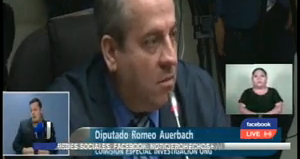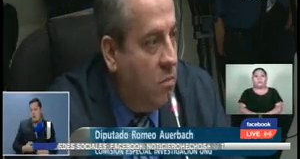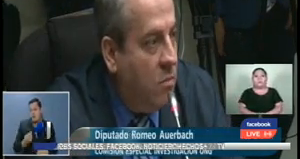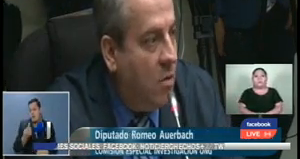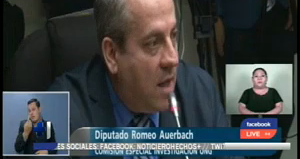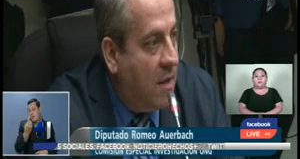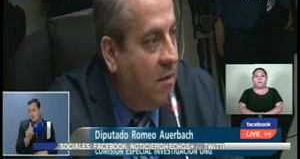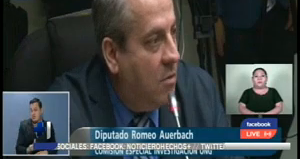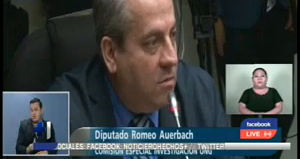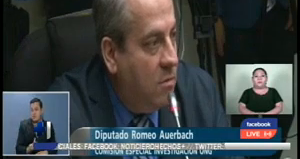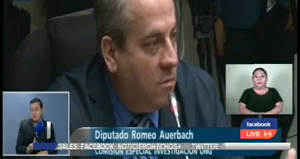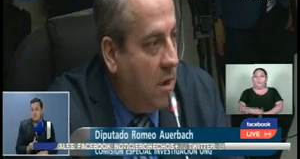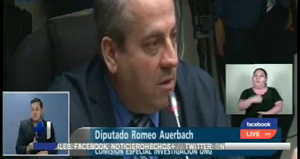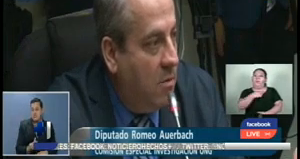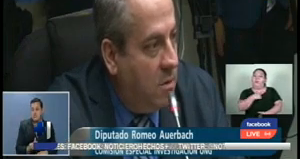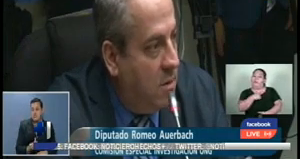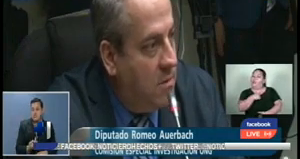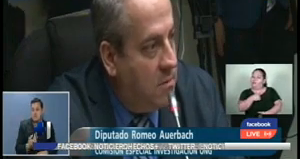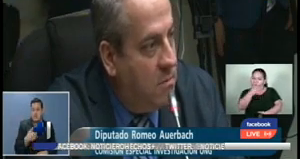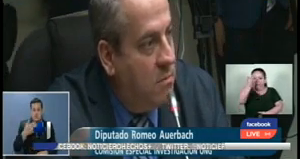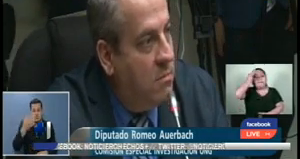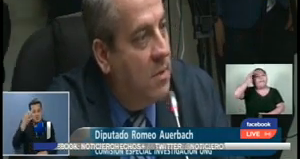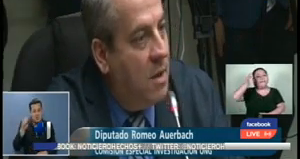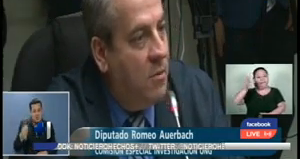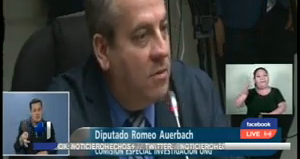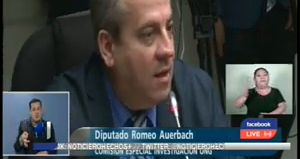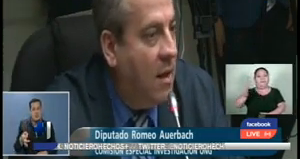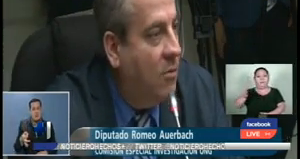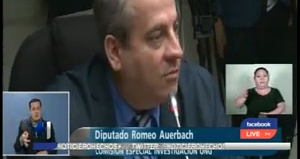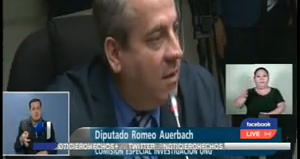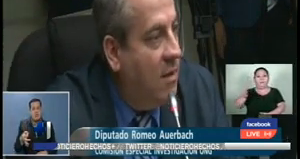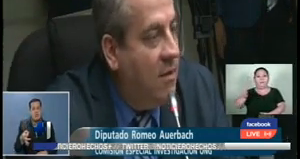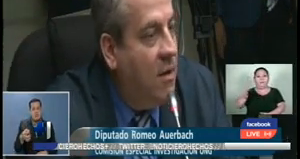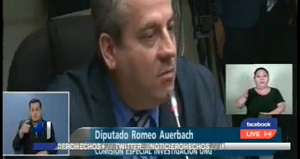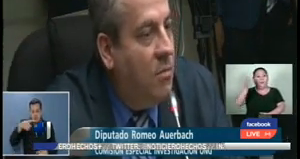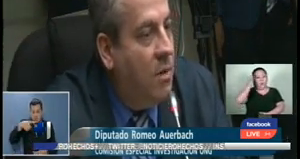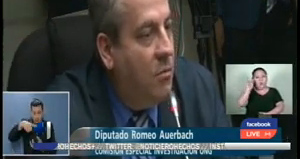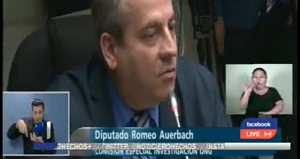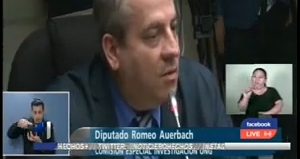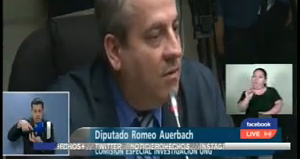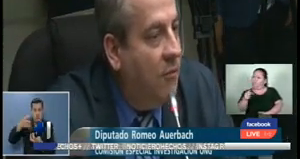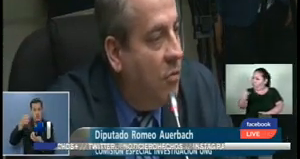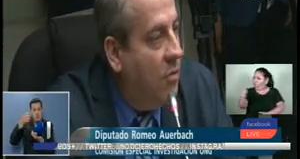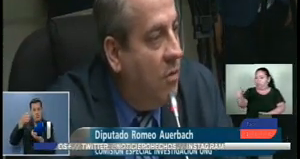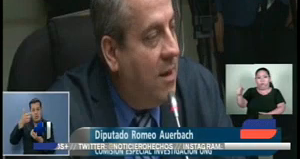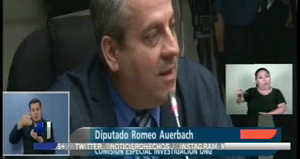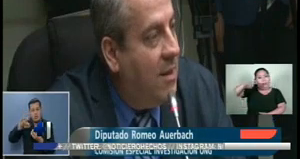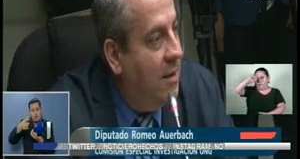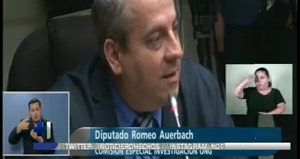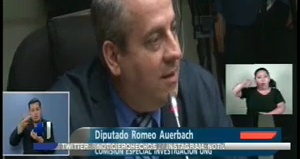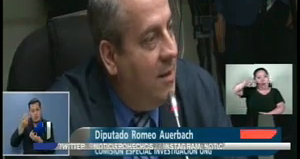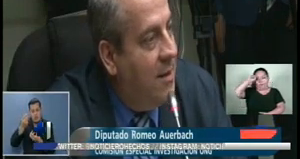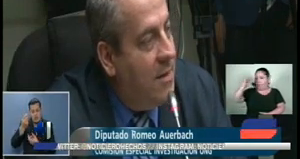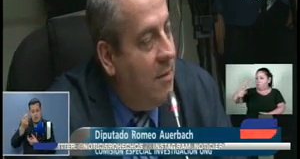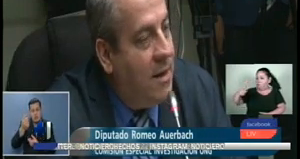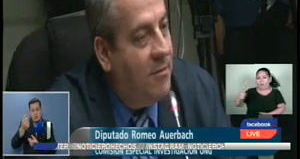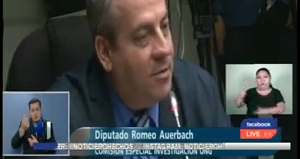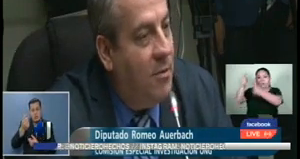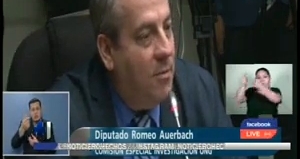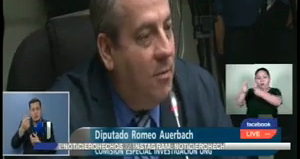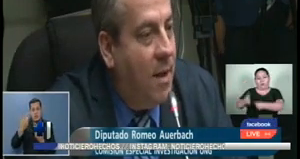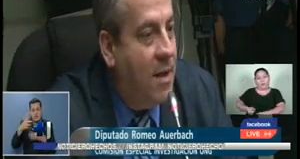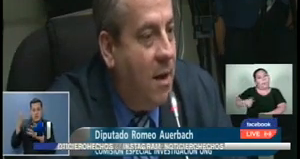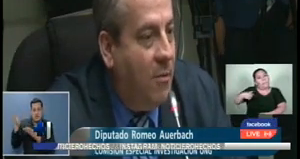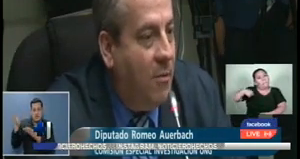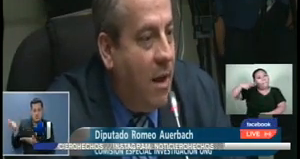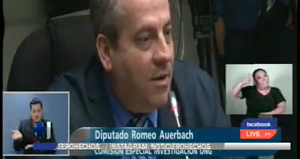Que yo creo y que en el caso de ustedes hacen un buen uso de ese fondo, deberían de haber